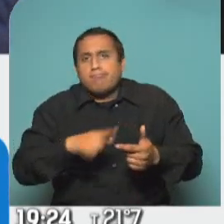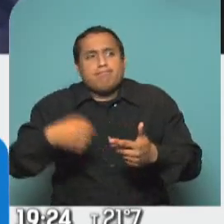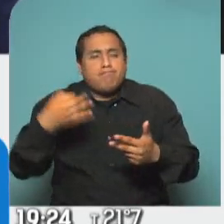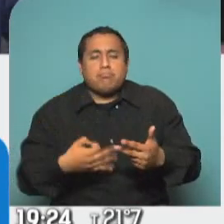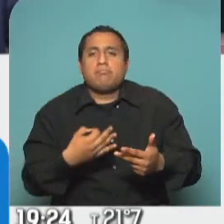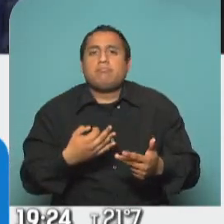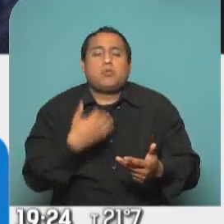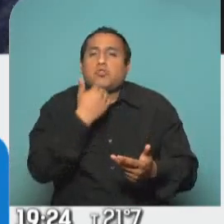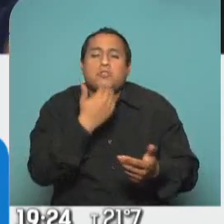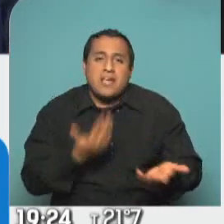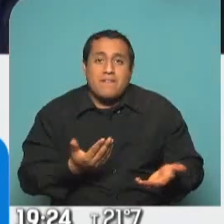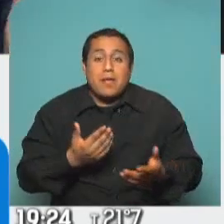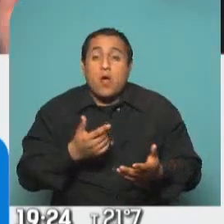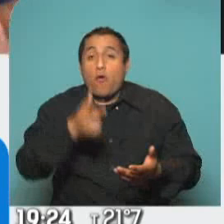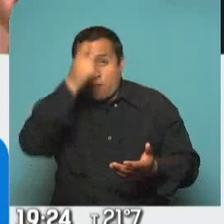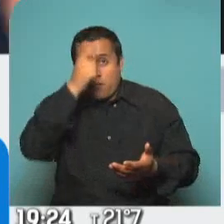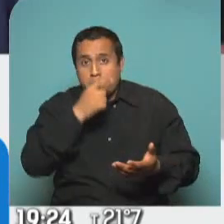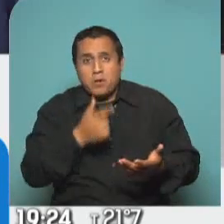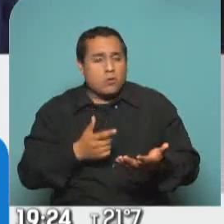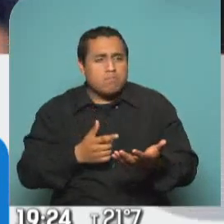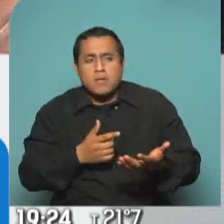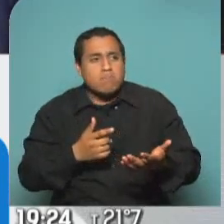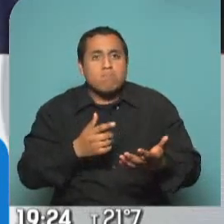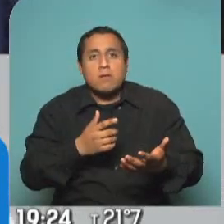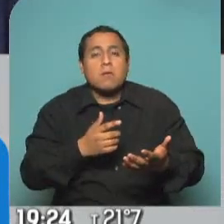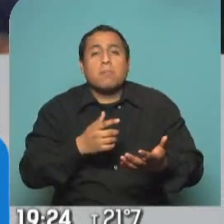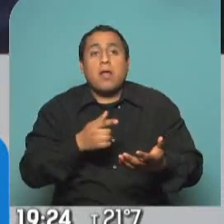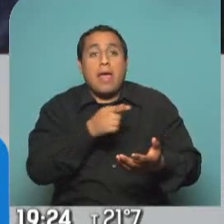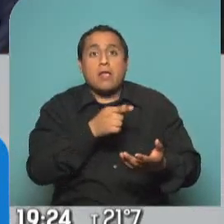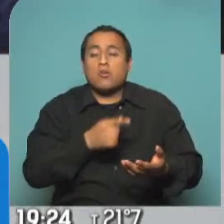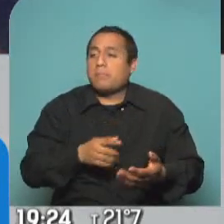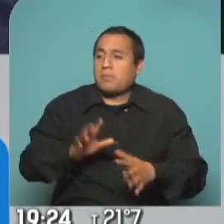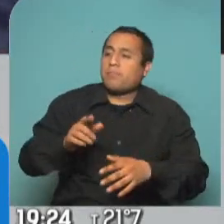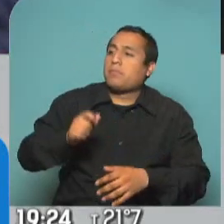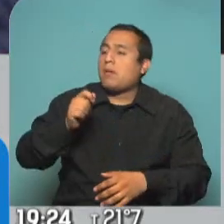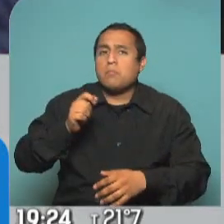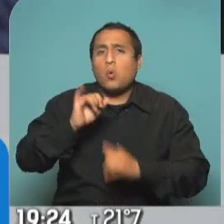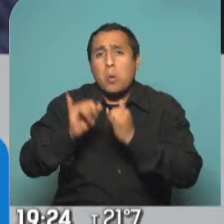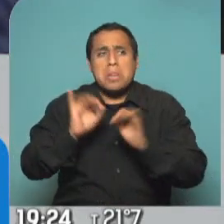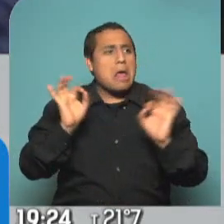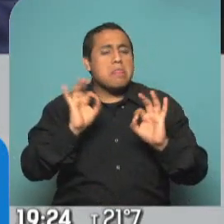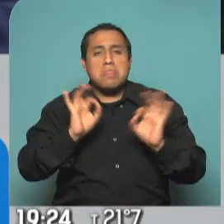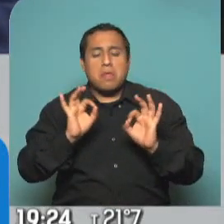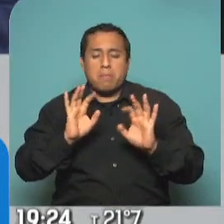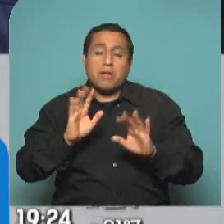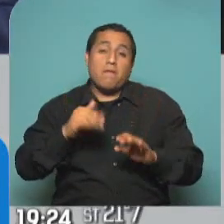ustedes vieron que los bomberos todavía no pueden hablar, no quieren hablar. Pero enseguida vamos a volver si tenemos más testimonios.